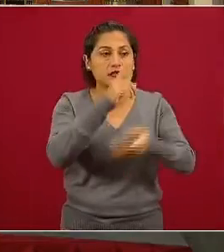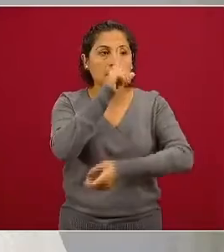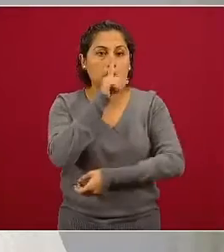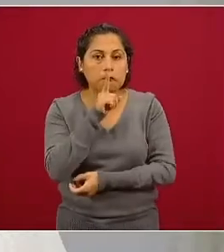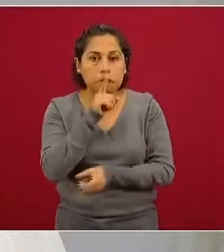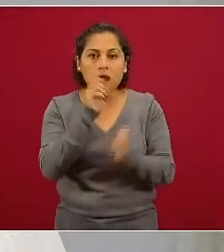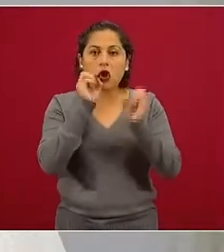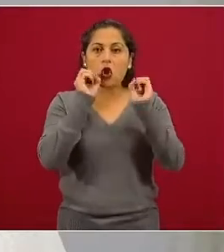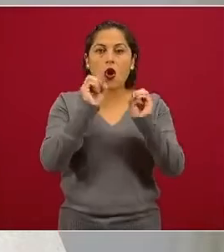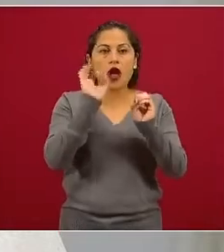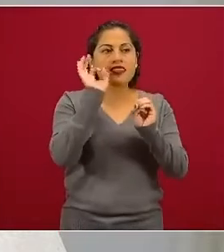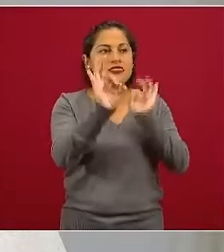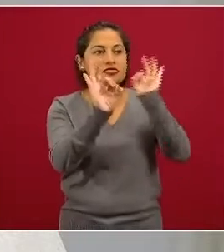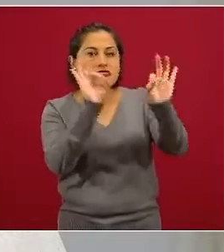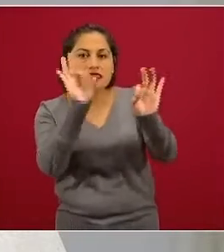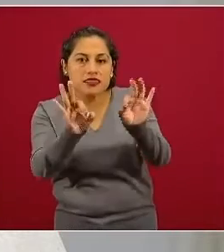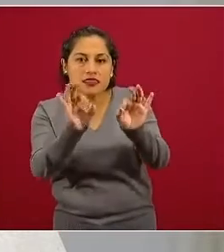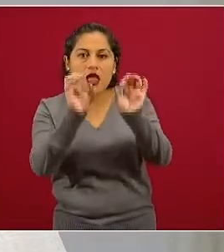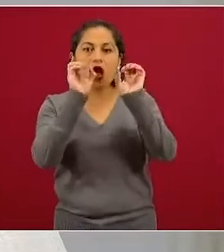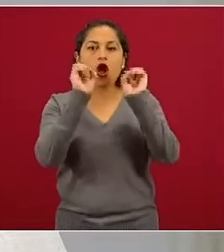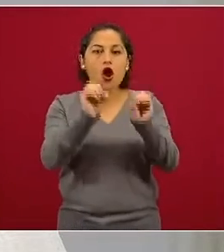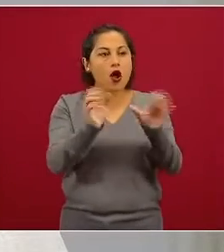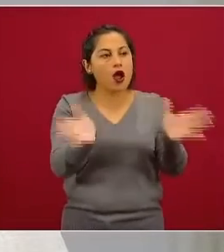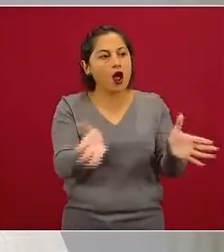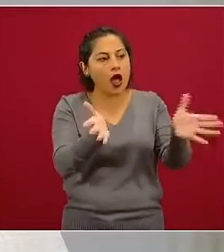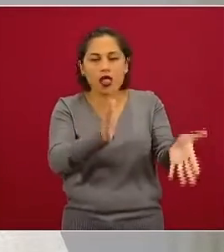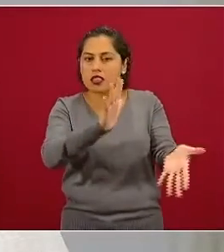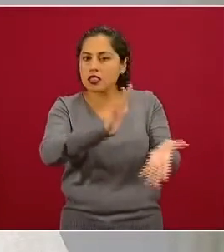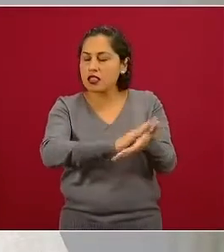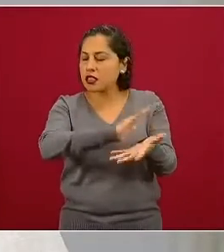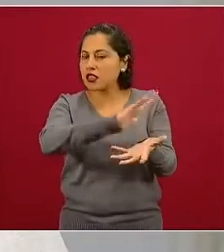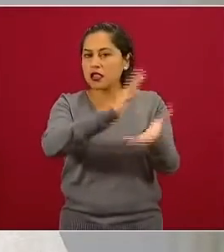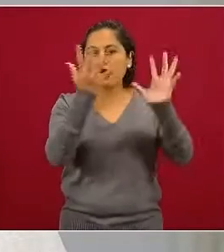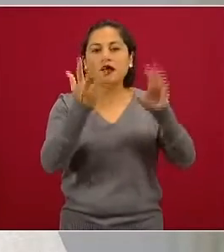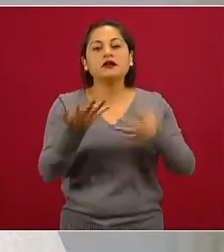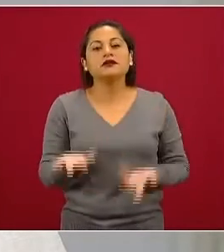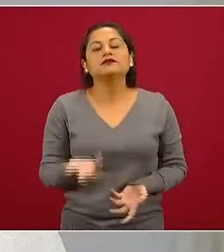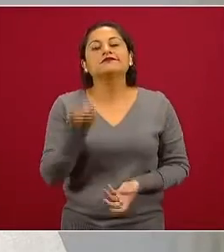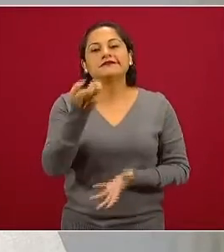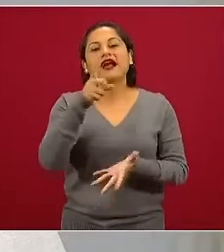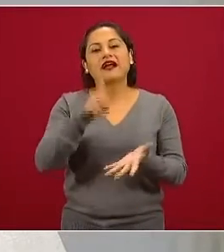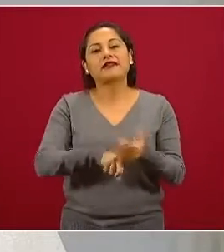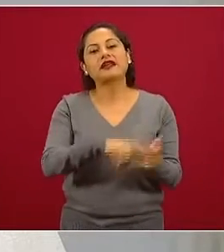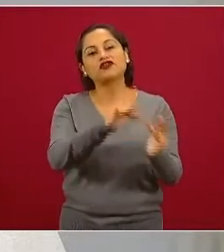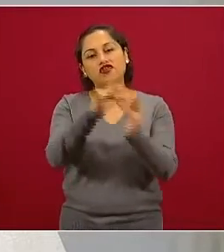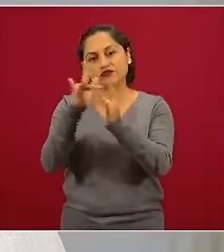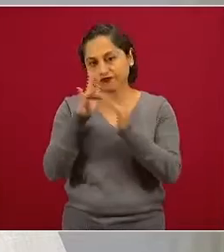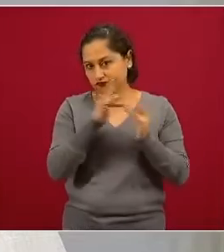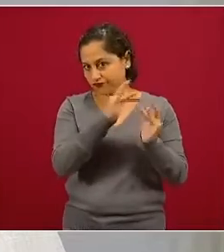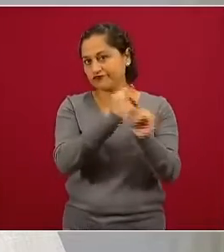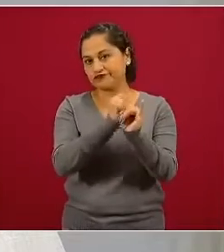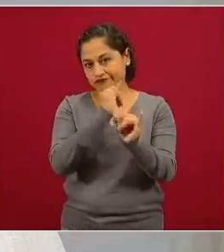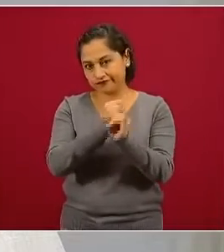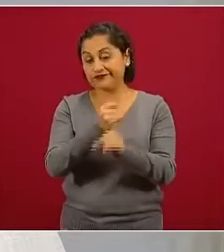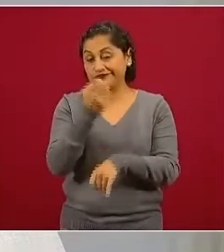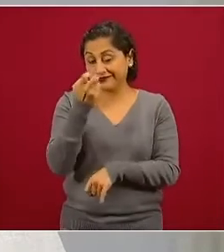está enlazado con el concepto que lanzó en mayo las Naciones Unidas y que creo que es un concepto muy